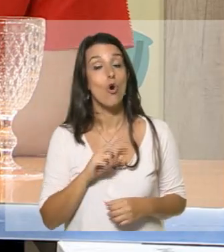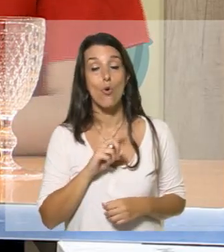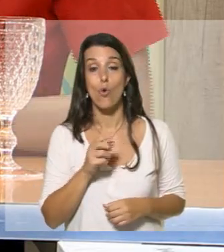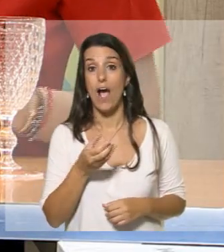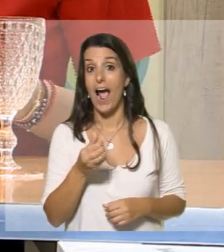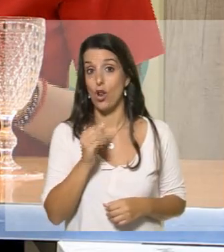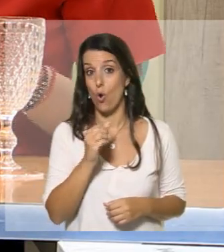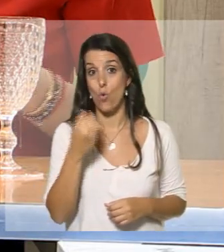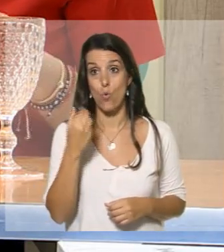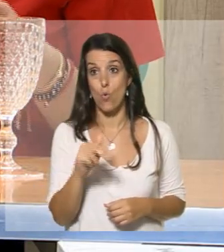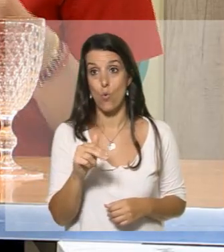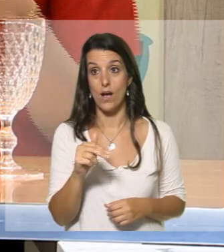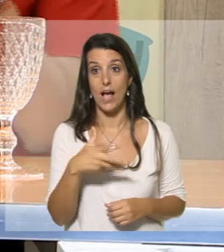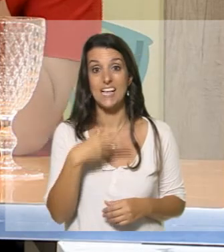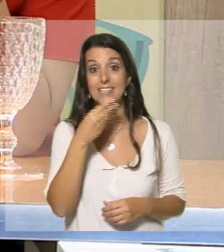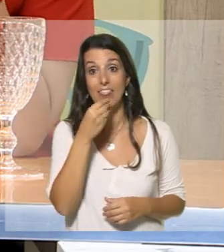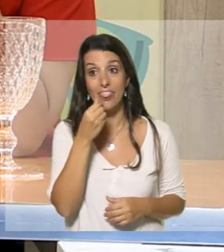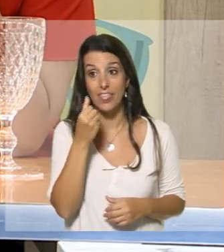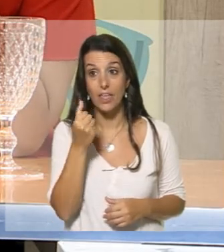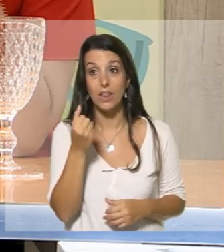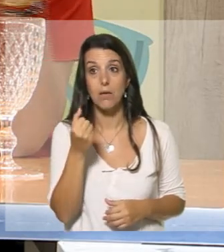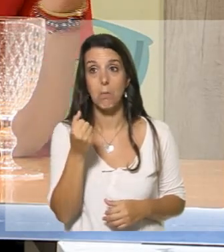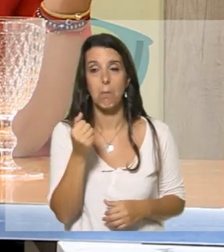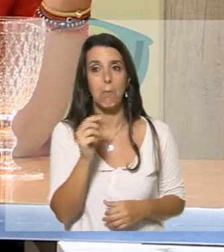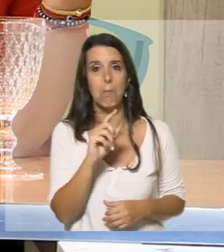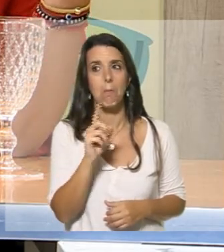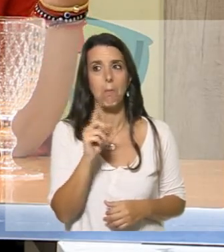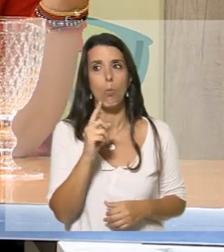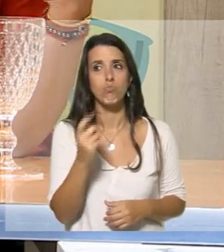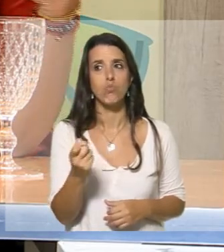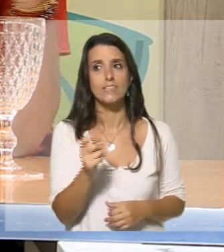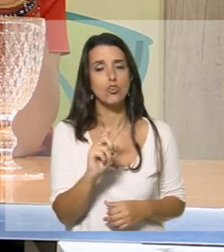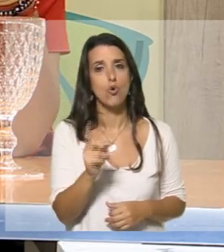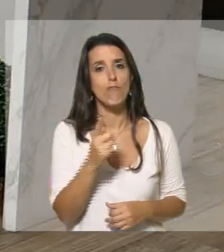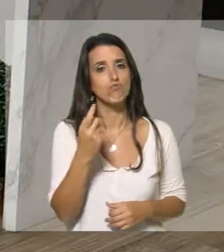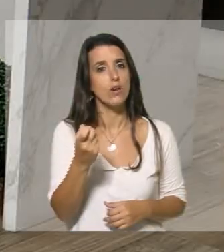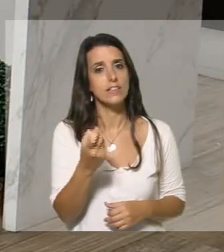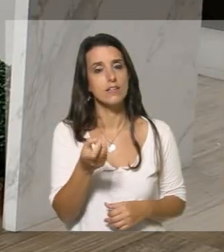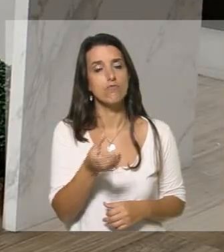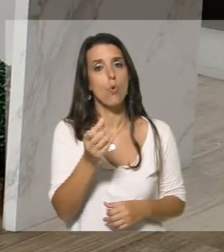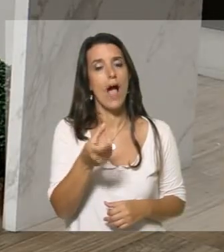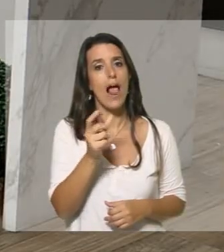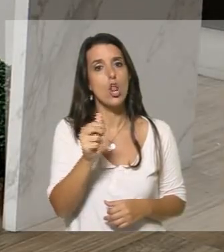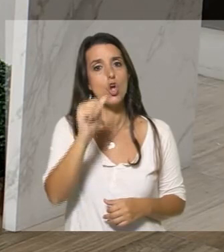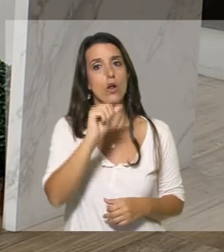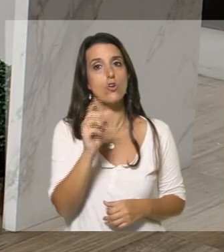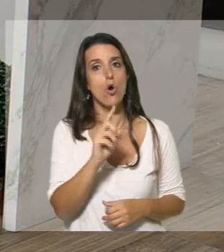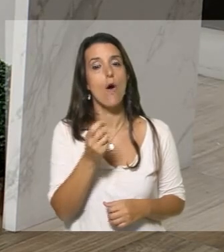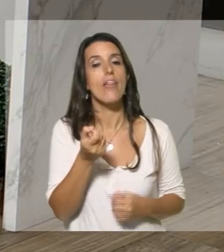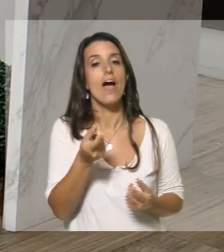alcohol, por ejemplo, que le debería de sentir... a ver, no es algo como muy invasivo, que digas, no. Uy, cuánto alcohol que tiene esto. Le